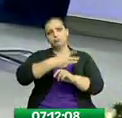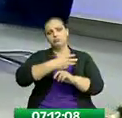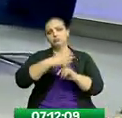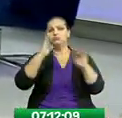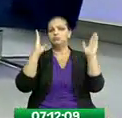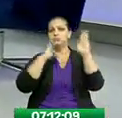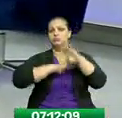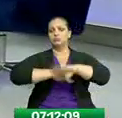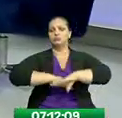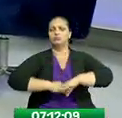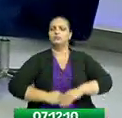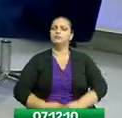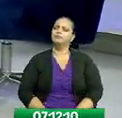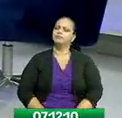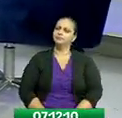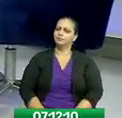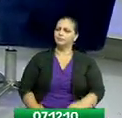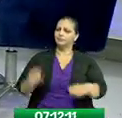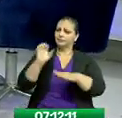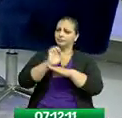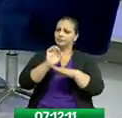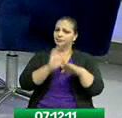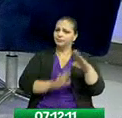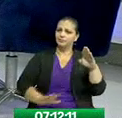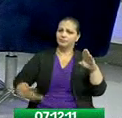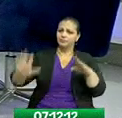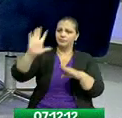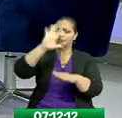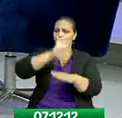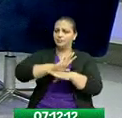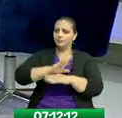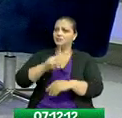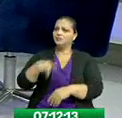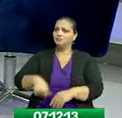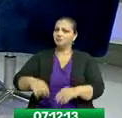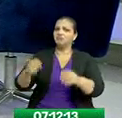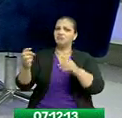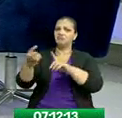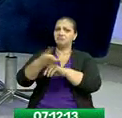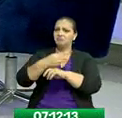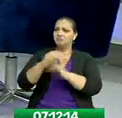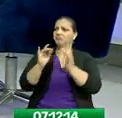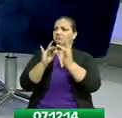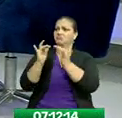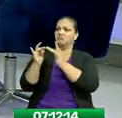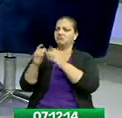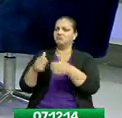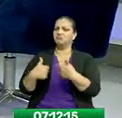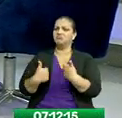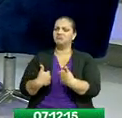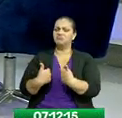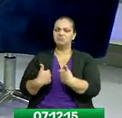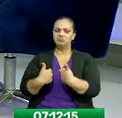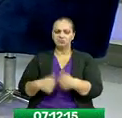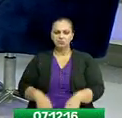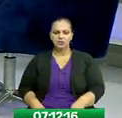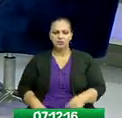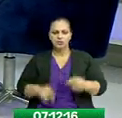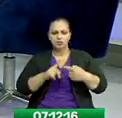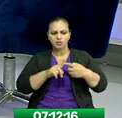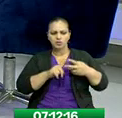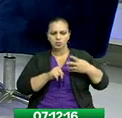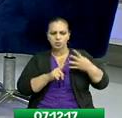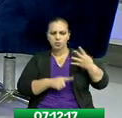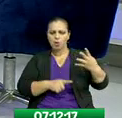el territorio estemos conectados y sobre todo en esas cuatro áreas a las que usted hace referencia, va a ser importantísima la voluntad política en la Asamblea Nacional. Por supuesto.